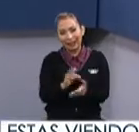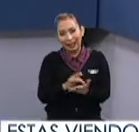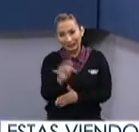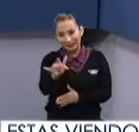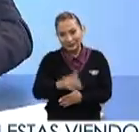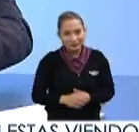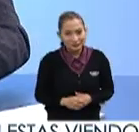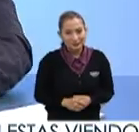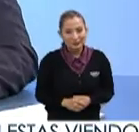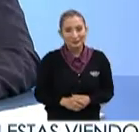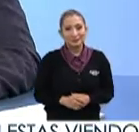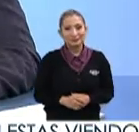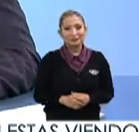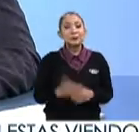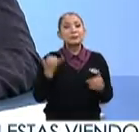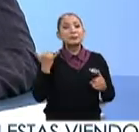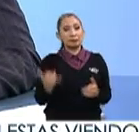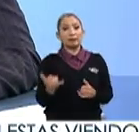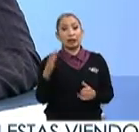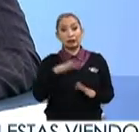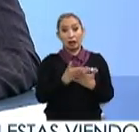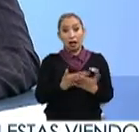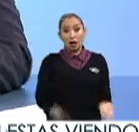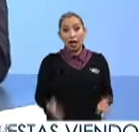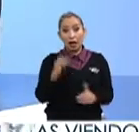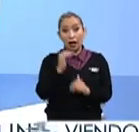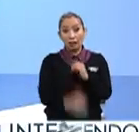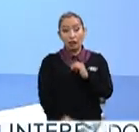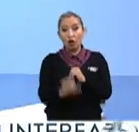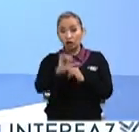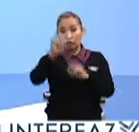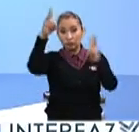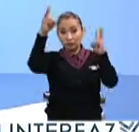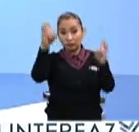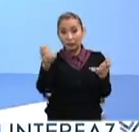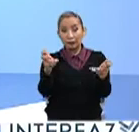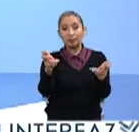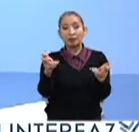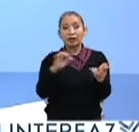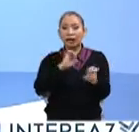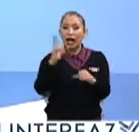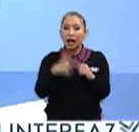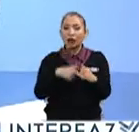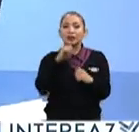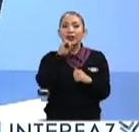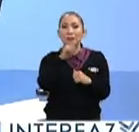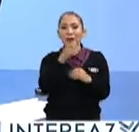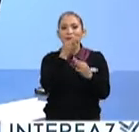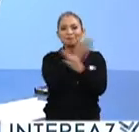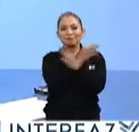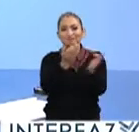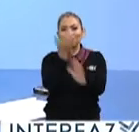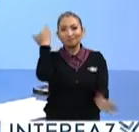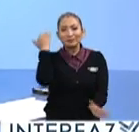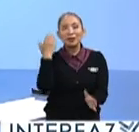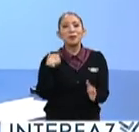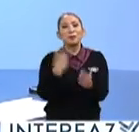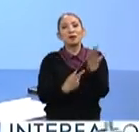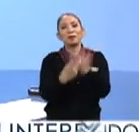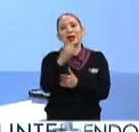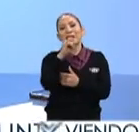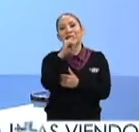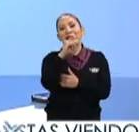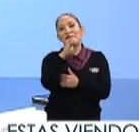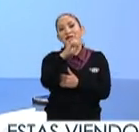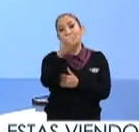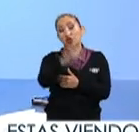Omar. Y llegó a su fin, vámonos a otros asuntos. Algo también que les anunciaba al inicio de este programa de